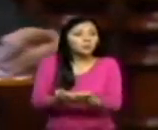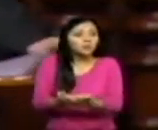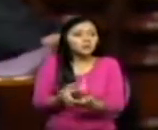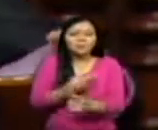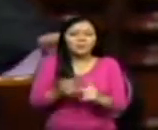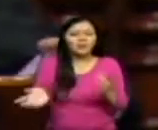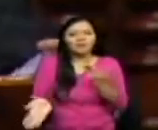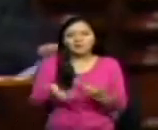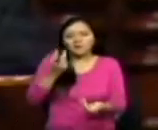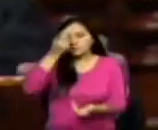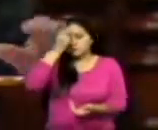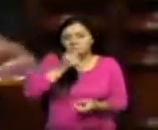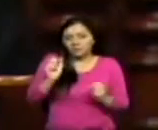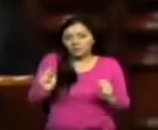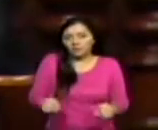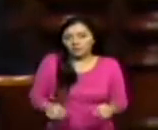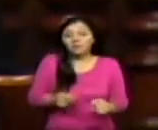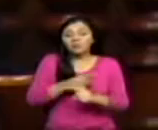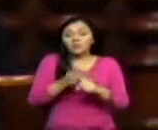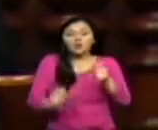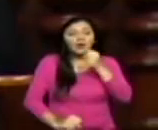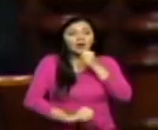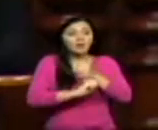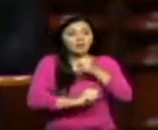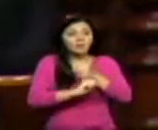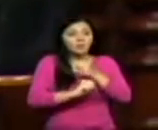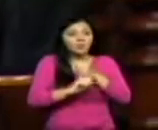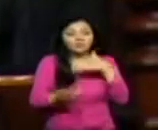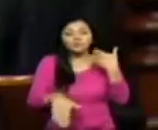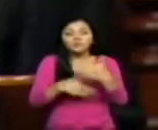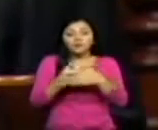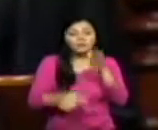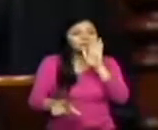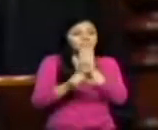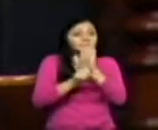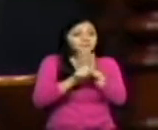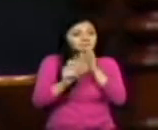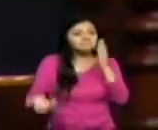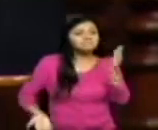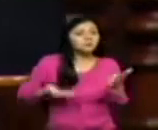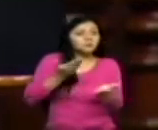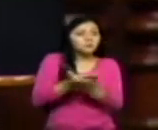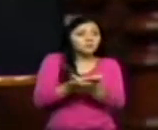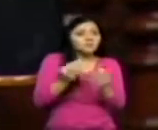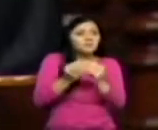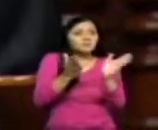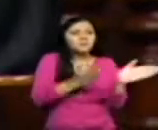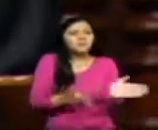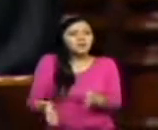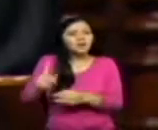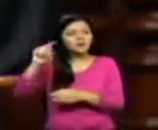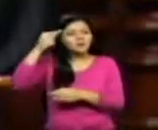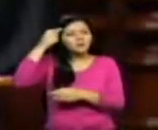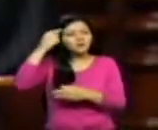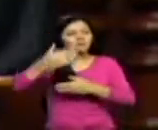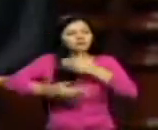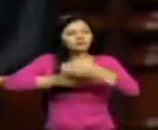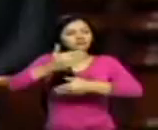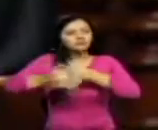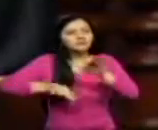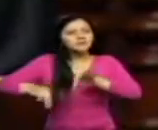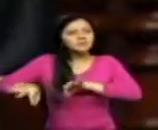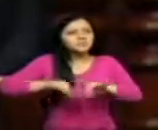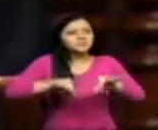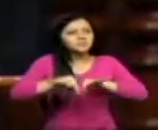sensatas, y que apoyará los aspectos legislativos de un programa que hemos explicado